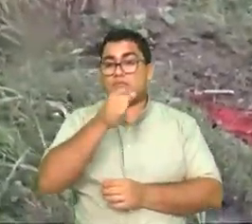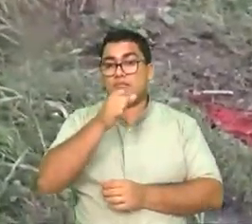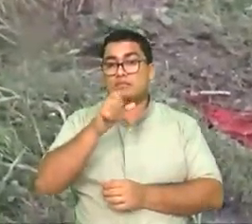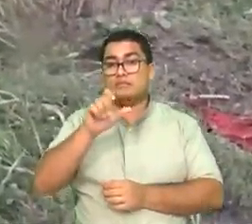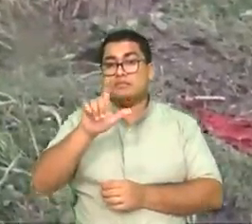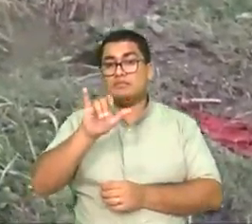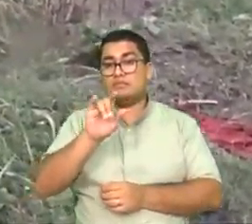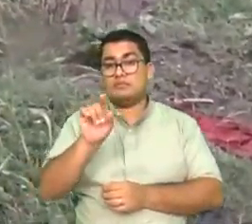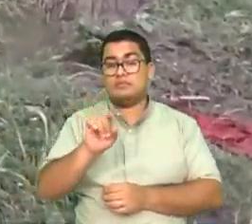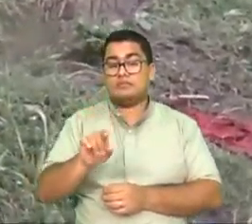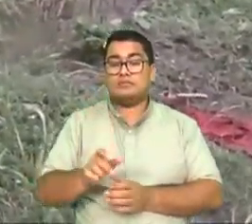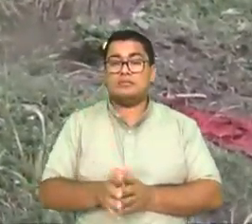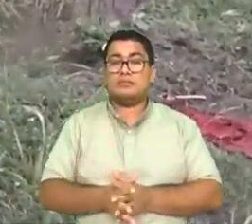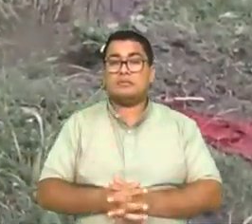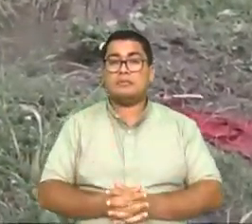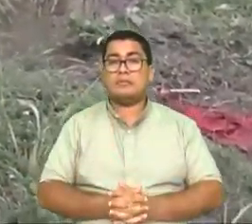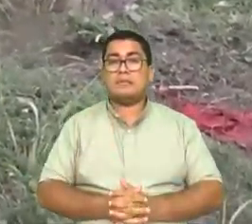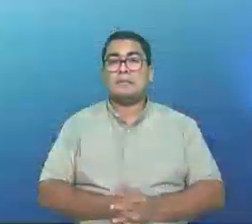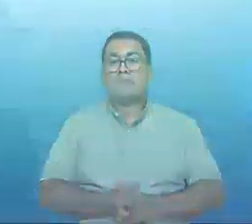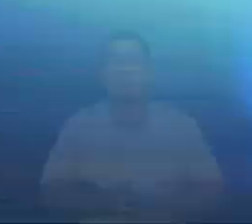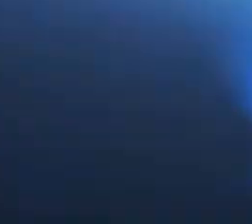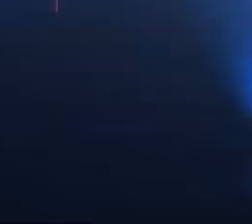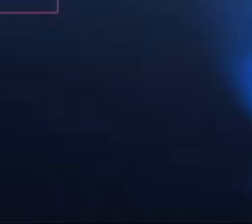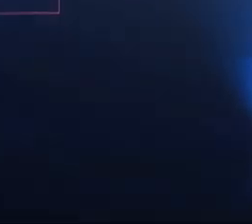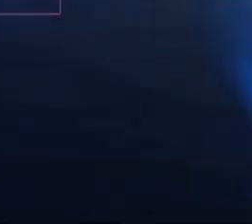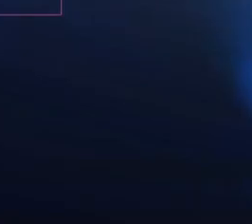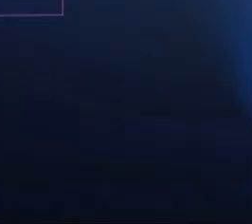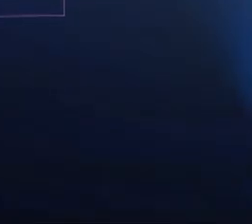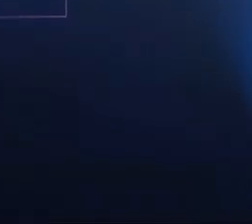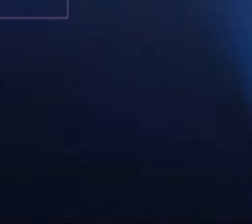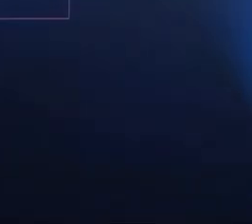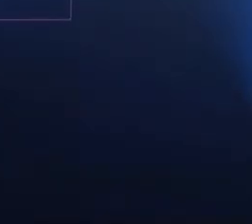parlamentario, informó Liz Escoto.